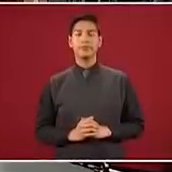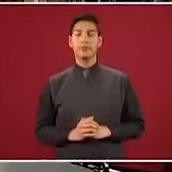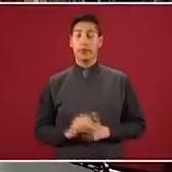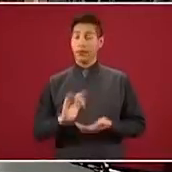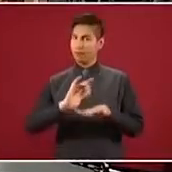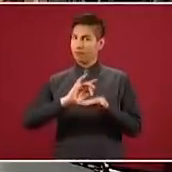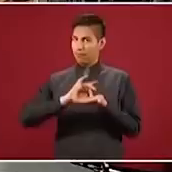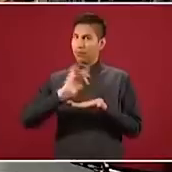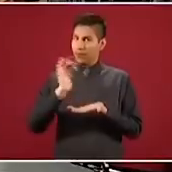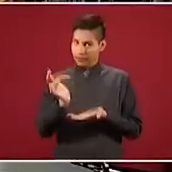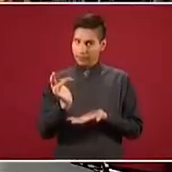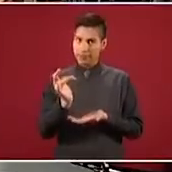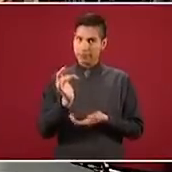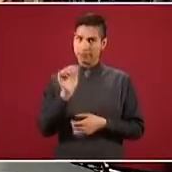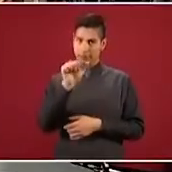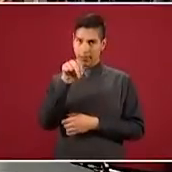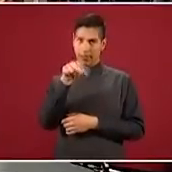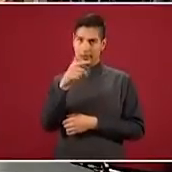Gracias, Ángeles.